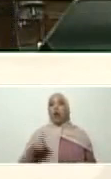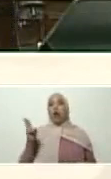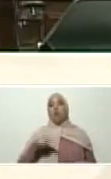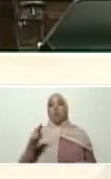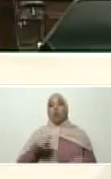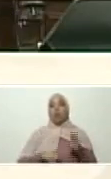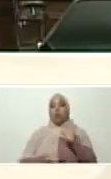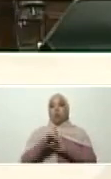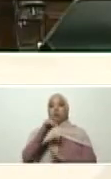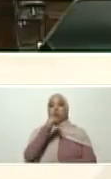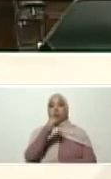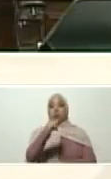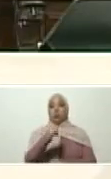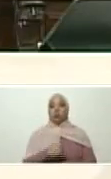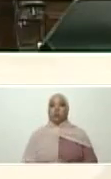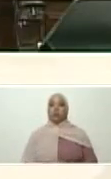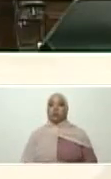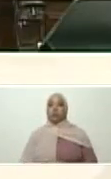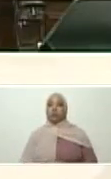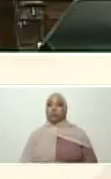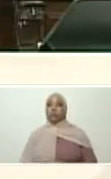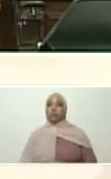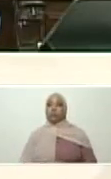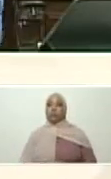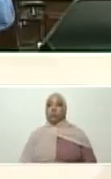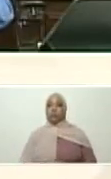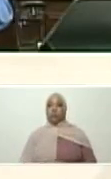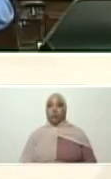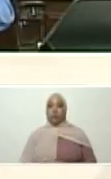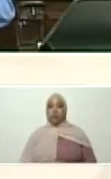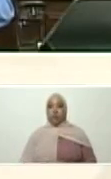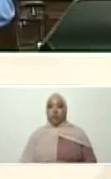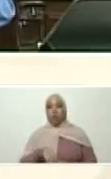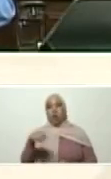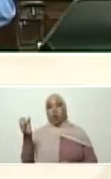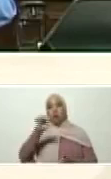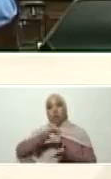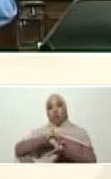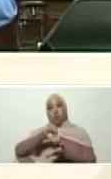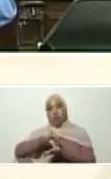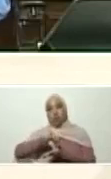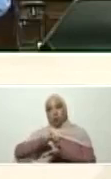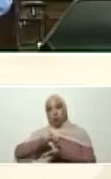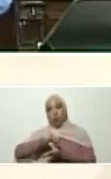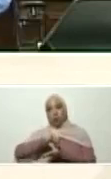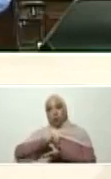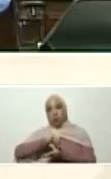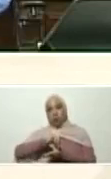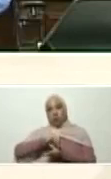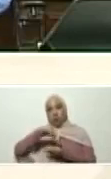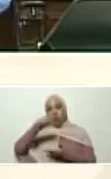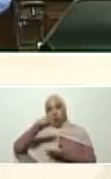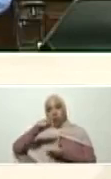es urbana, y